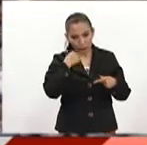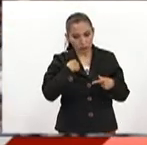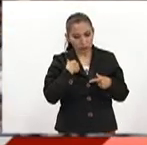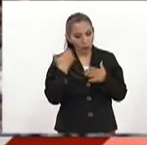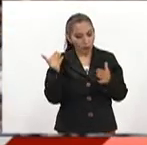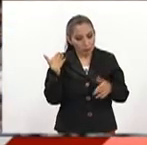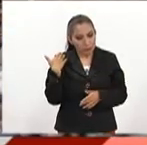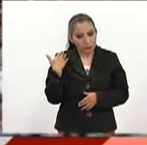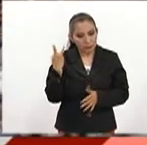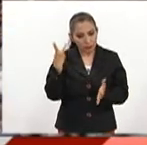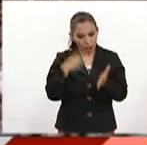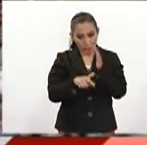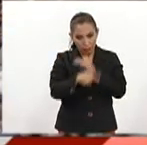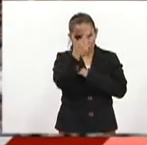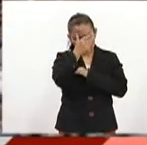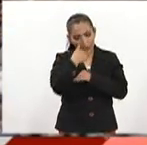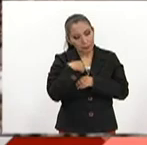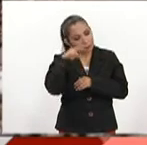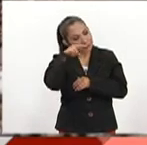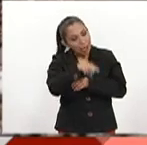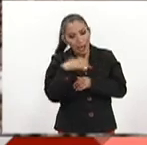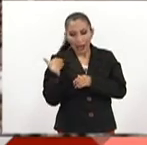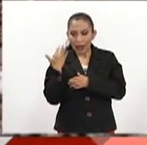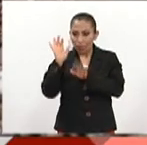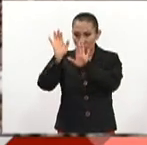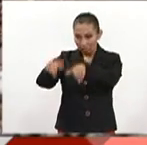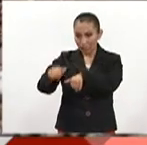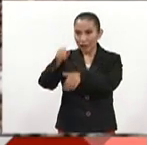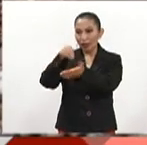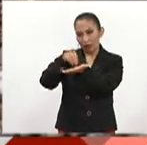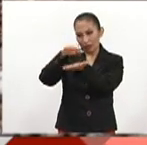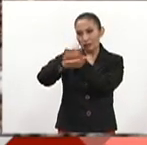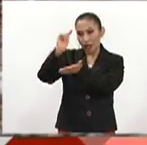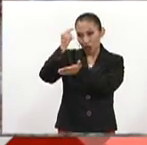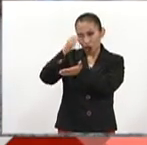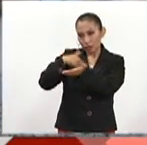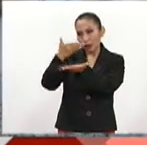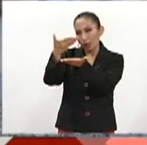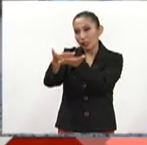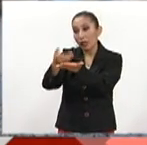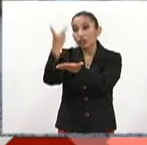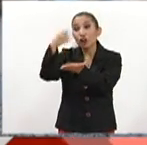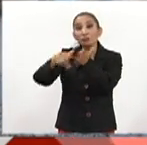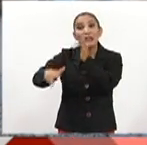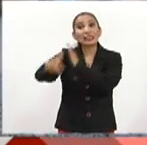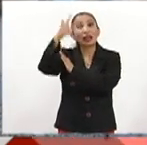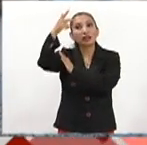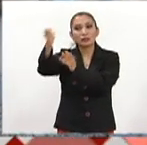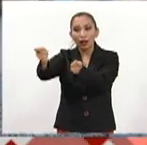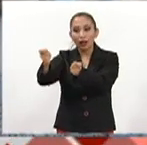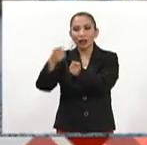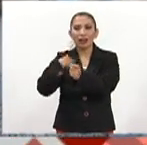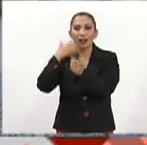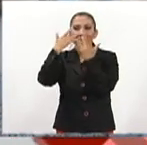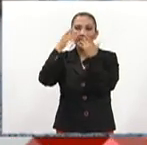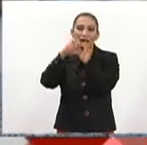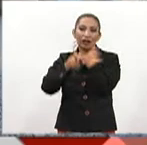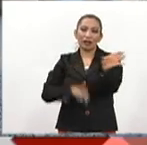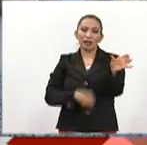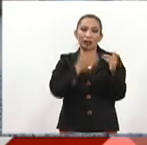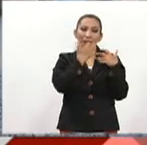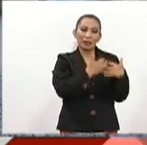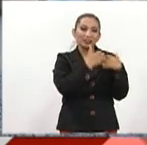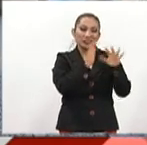en el 2012 ya tenía solicitud de patente de la tecnología que tenemos, pero fue hasta el 2013 que renuncié a la empresa donde